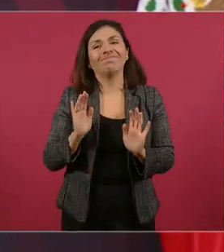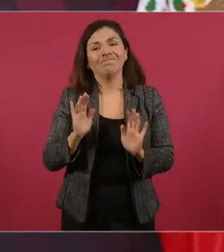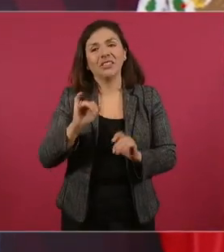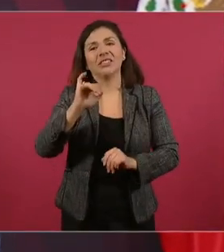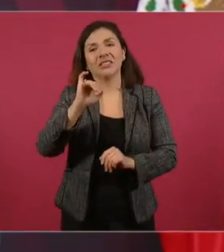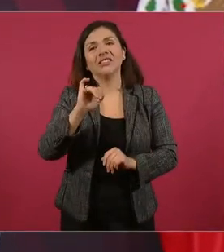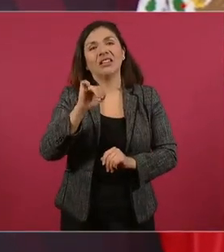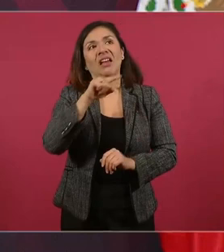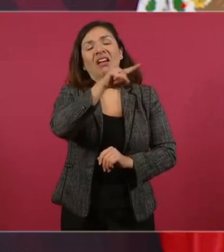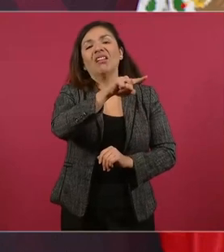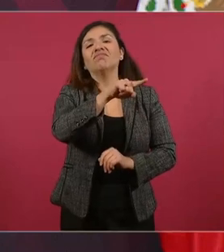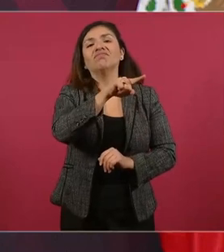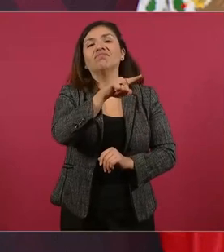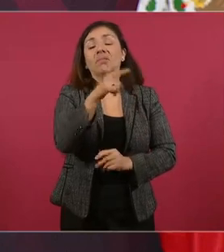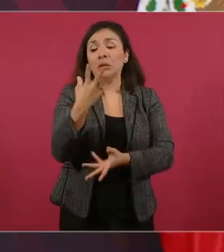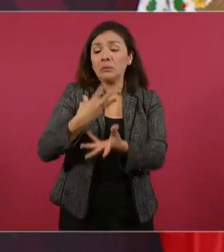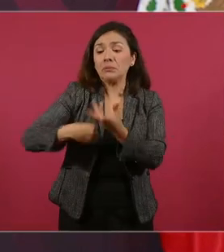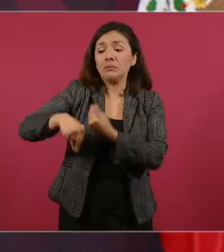se quedaban